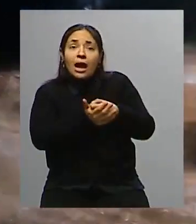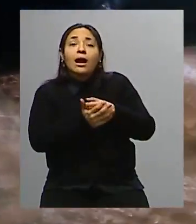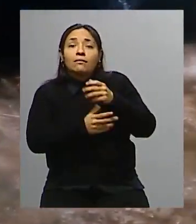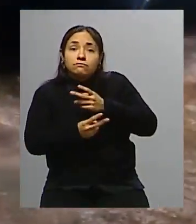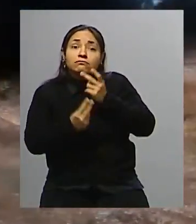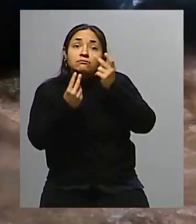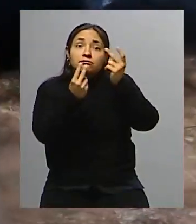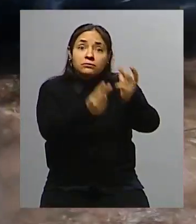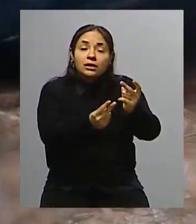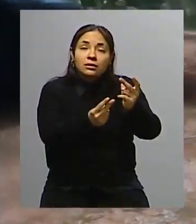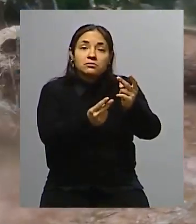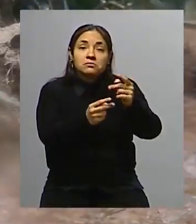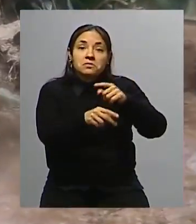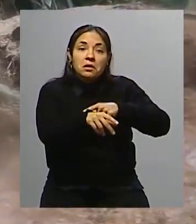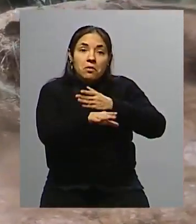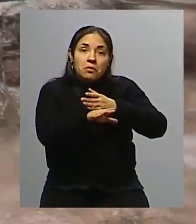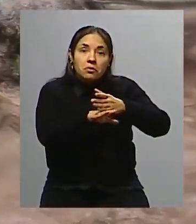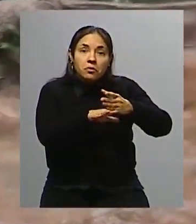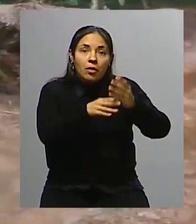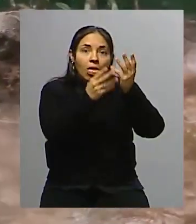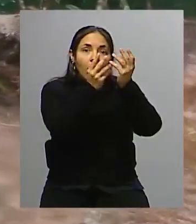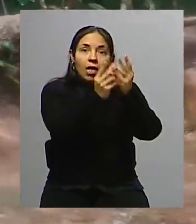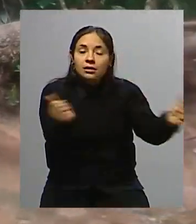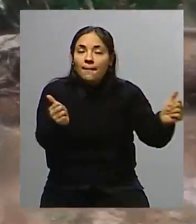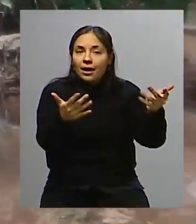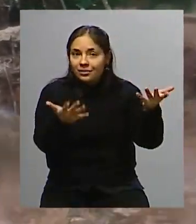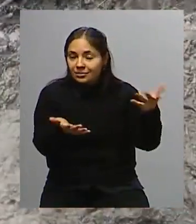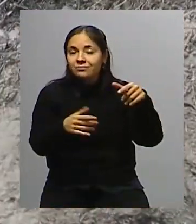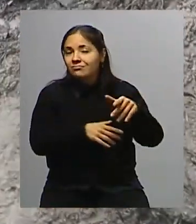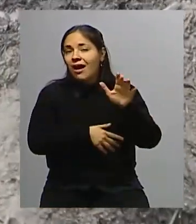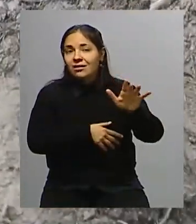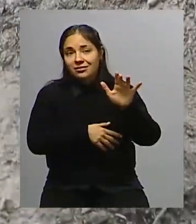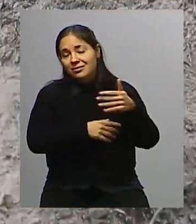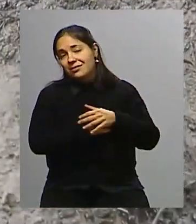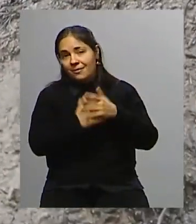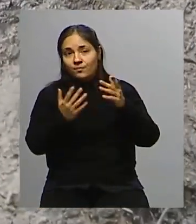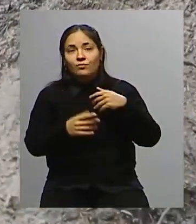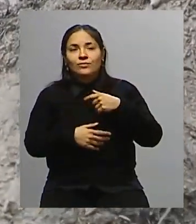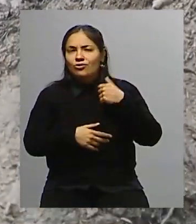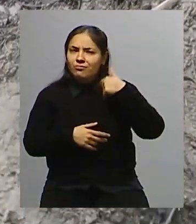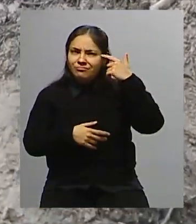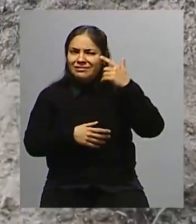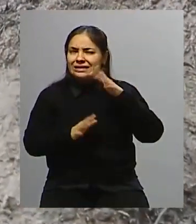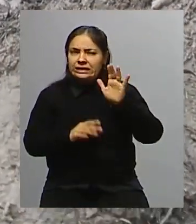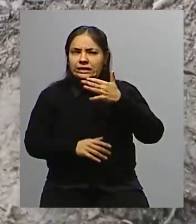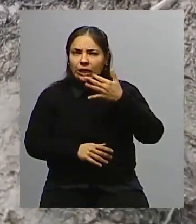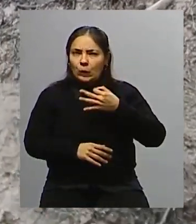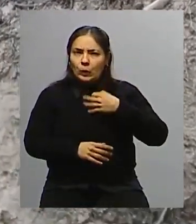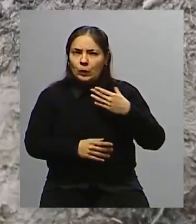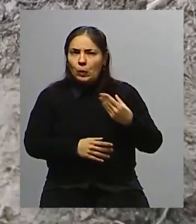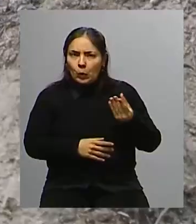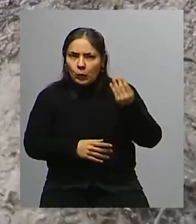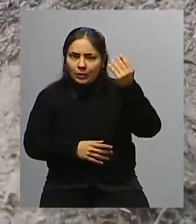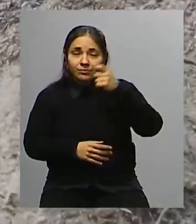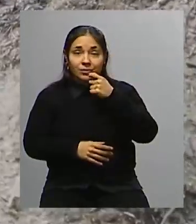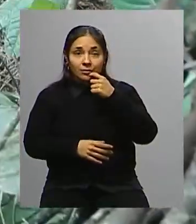alguien desaparece en el camino, y me imagino que este tipo de historias deben ser y repetirse lamentablemente en muchos casos, si esa persona